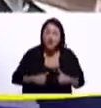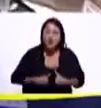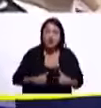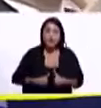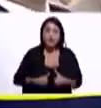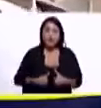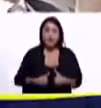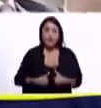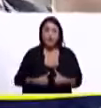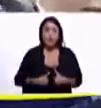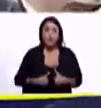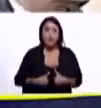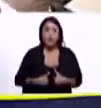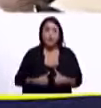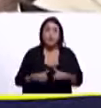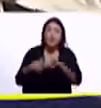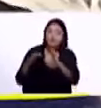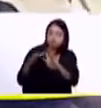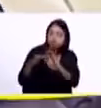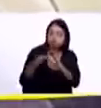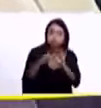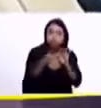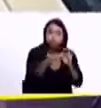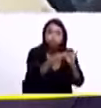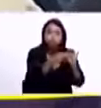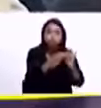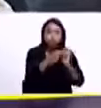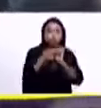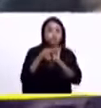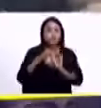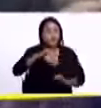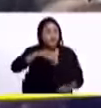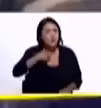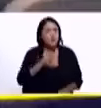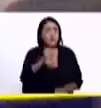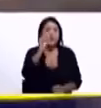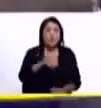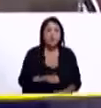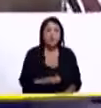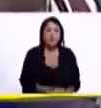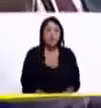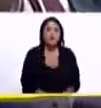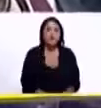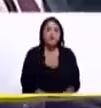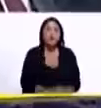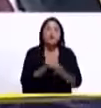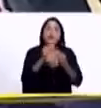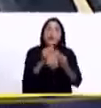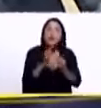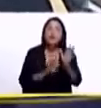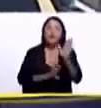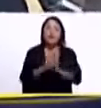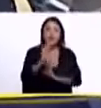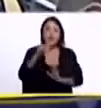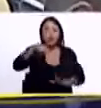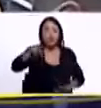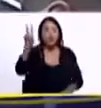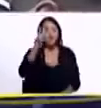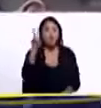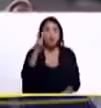para escuchar, para articular todo lo que sea posible en función del desarrollo económico, de la